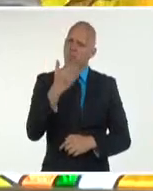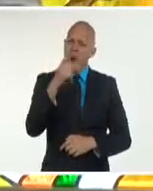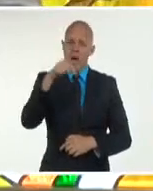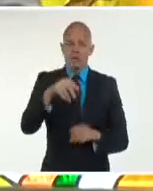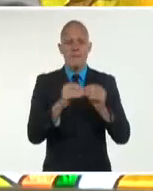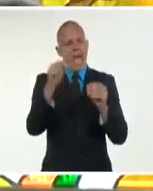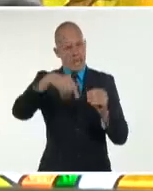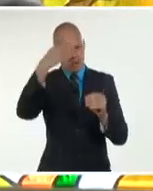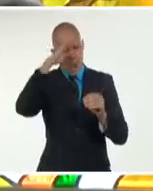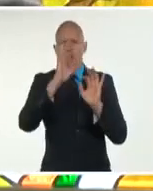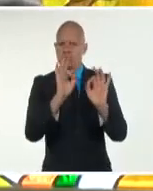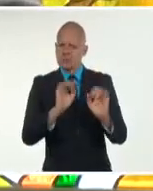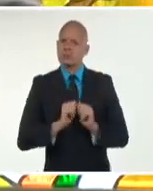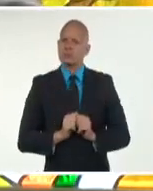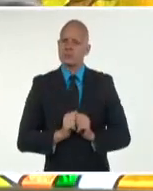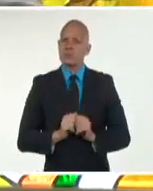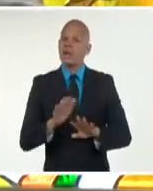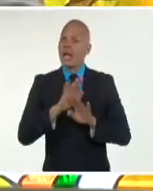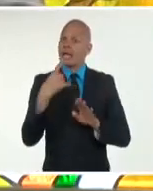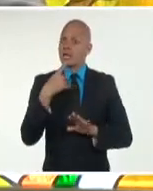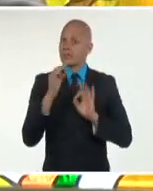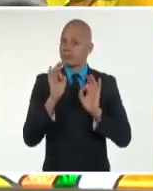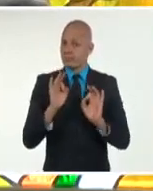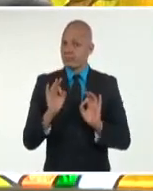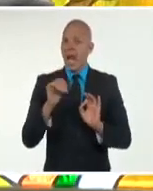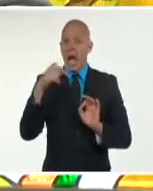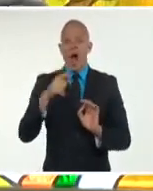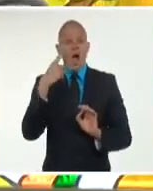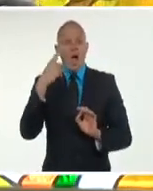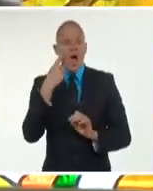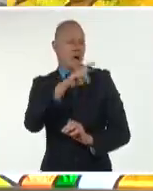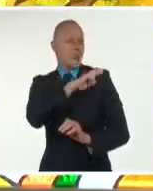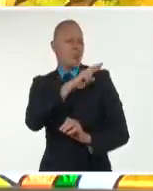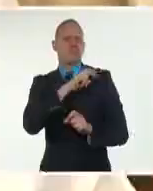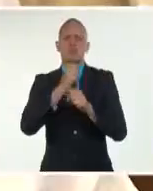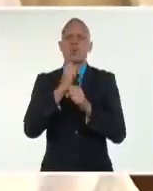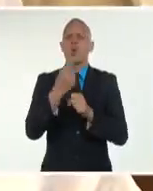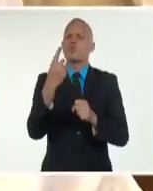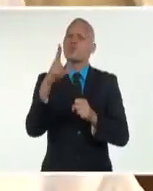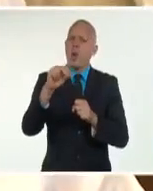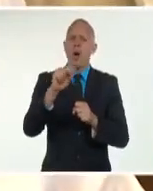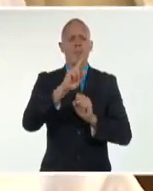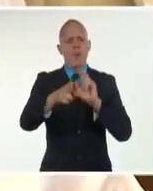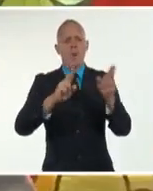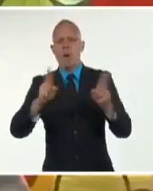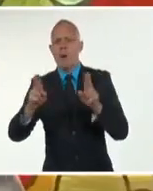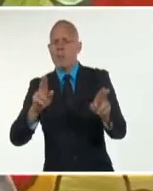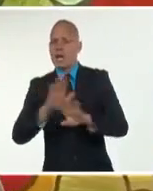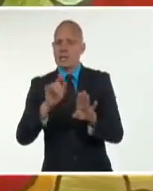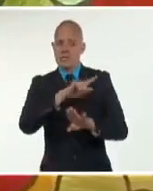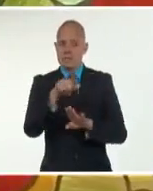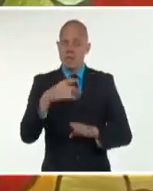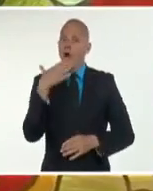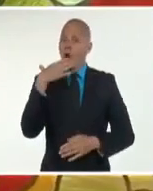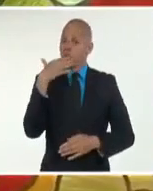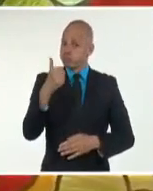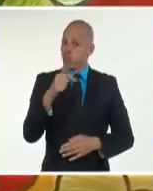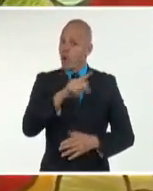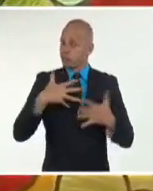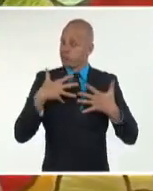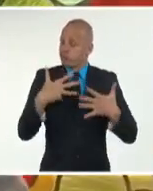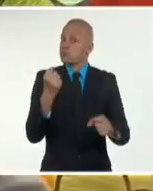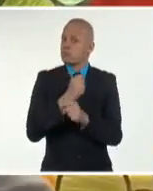del acto. Expresó que la entrega de responsabilidades se caracterizó por la honestidad y el compromiso al trabajo. Los que hemos estado